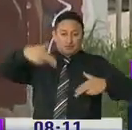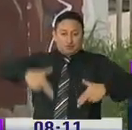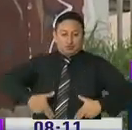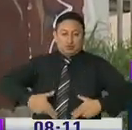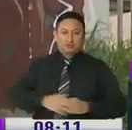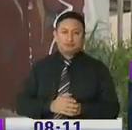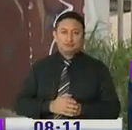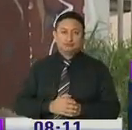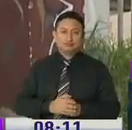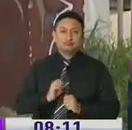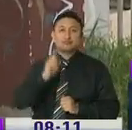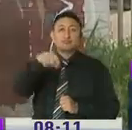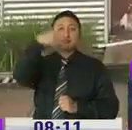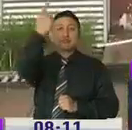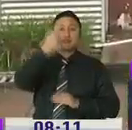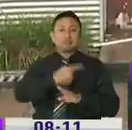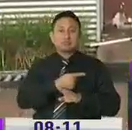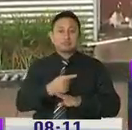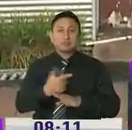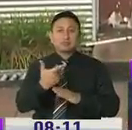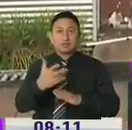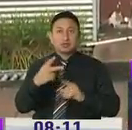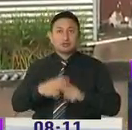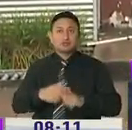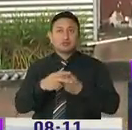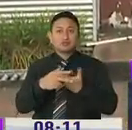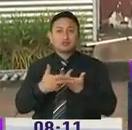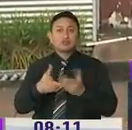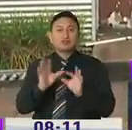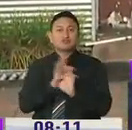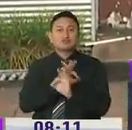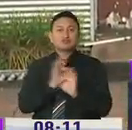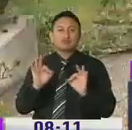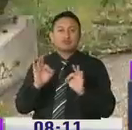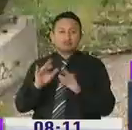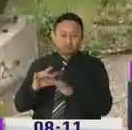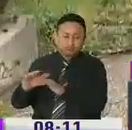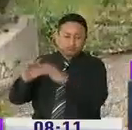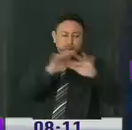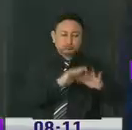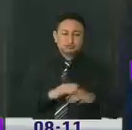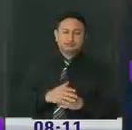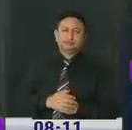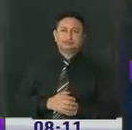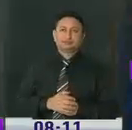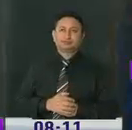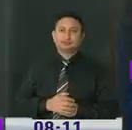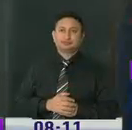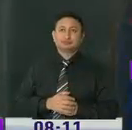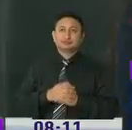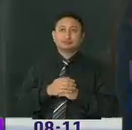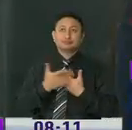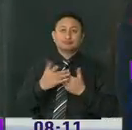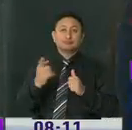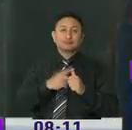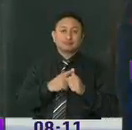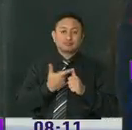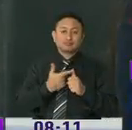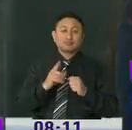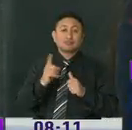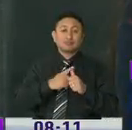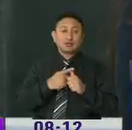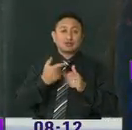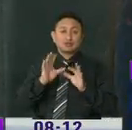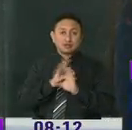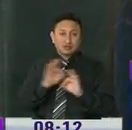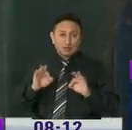y se prevé que la próxima semana se empiece con una limpieza íntegra del lugar. Inicialmente vamos a hacer un